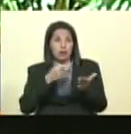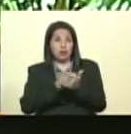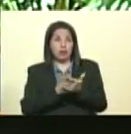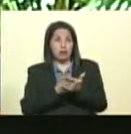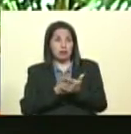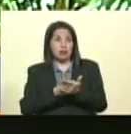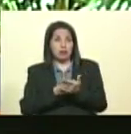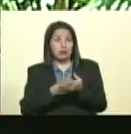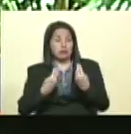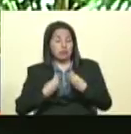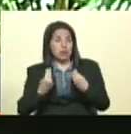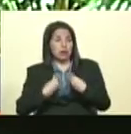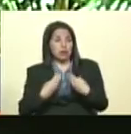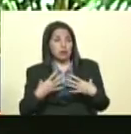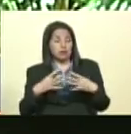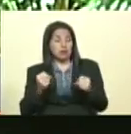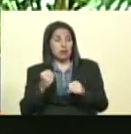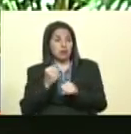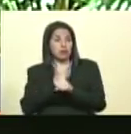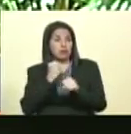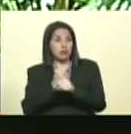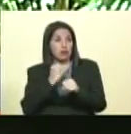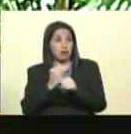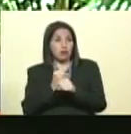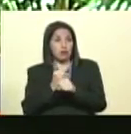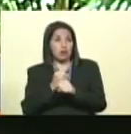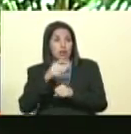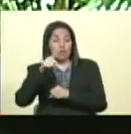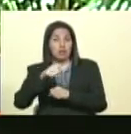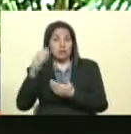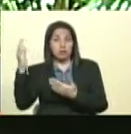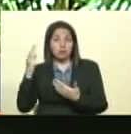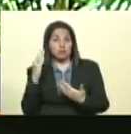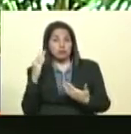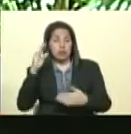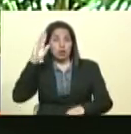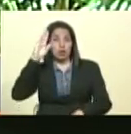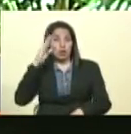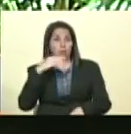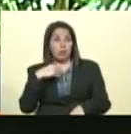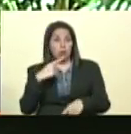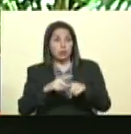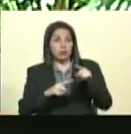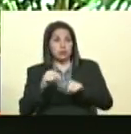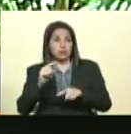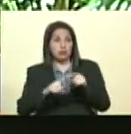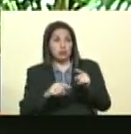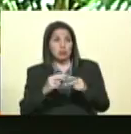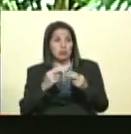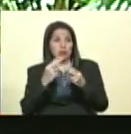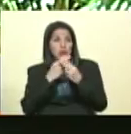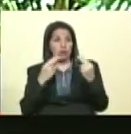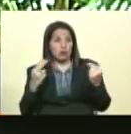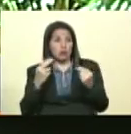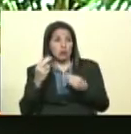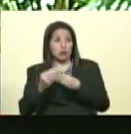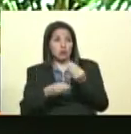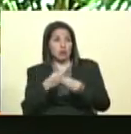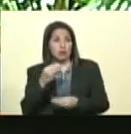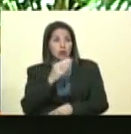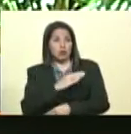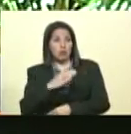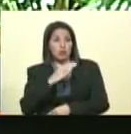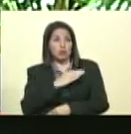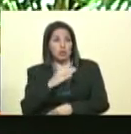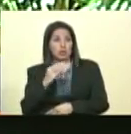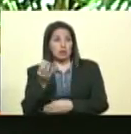la vida y la salud de los trabajadores. Ellos hoy vienen también a comprometerse a eso, a constituir los llamados comités sindicales